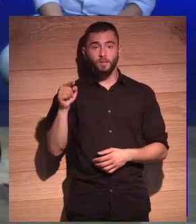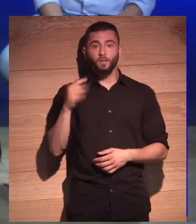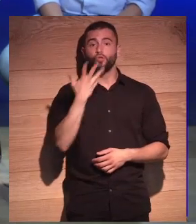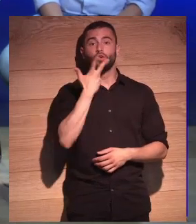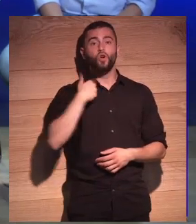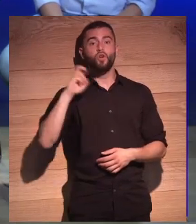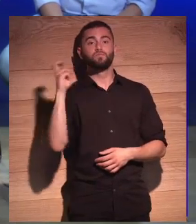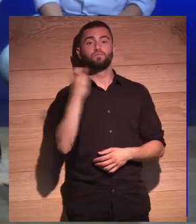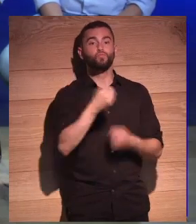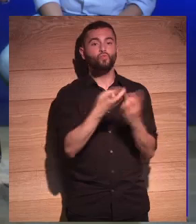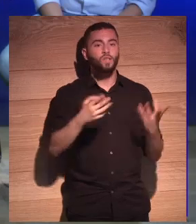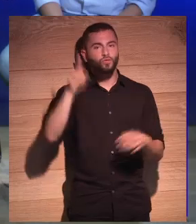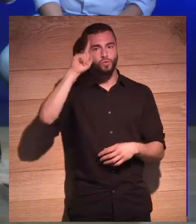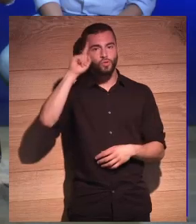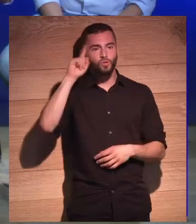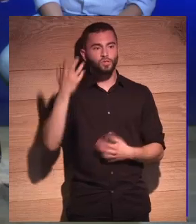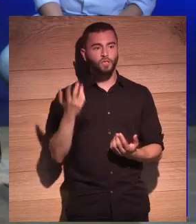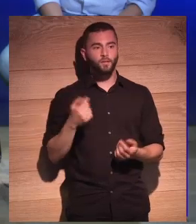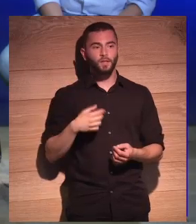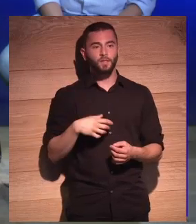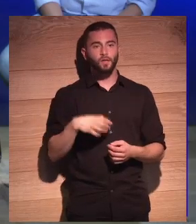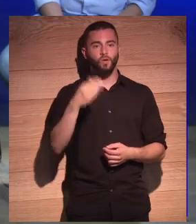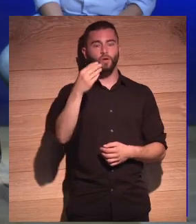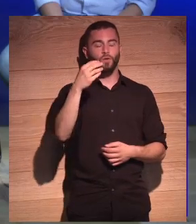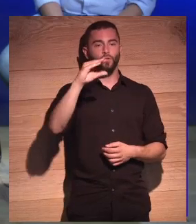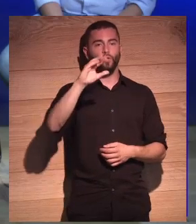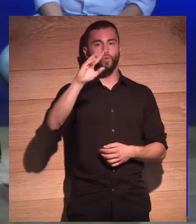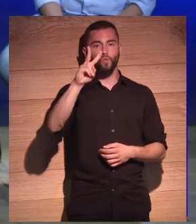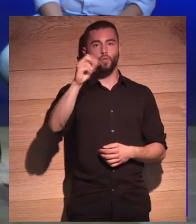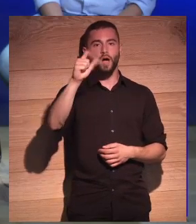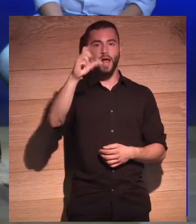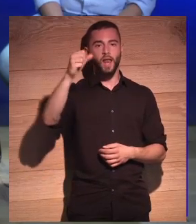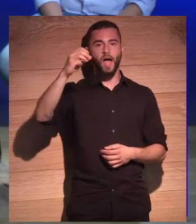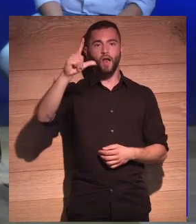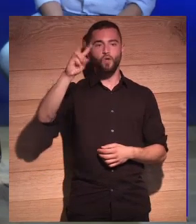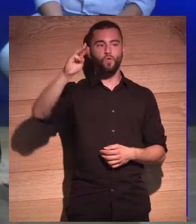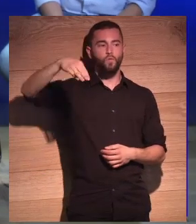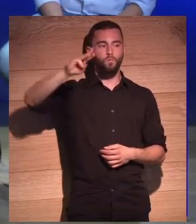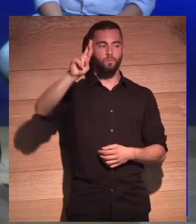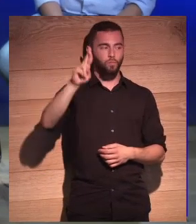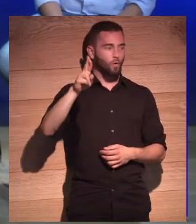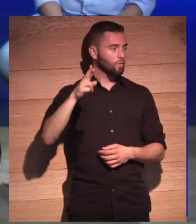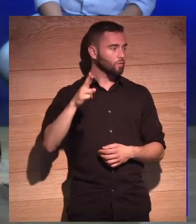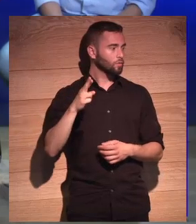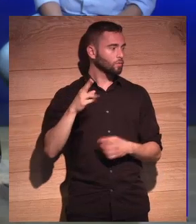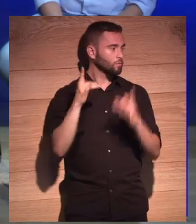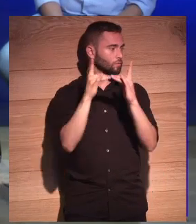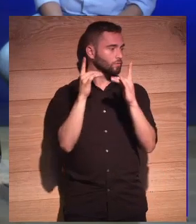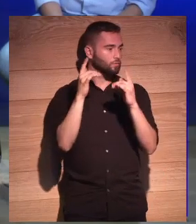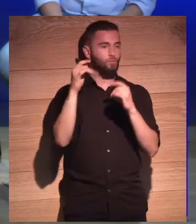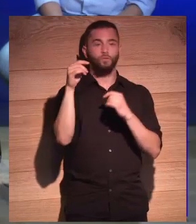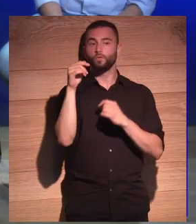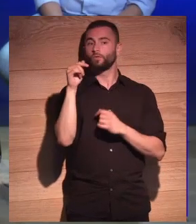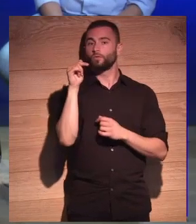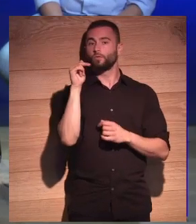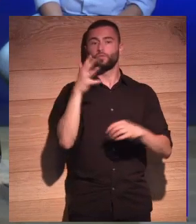¿de acuerdo? Bueno, pues vas a Kuala Lumpur, hablas en un congreso de Smart Education y te sales realmente epatado. ¿Por qué?